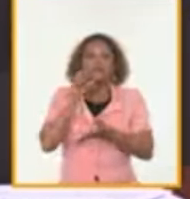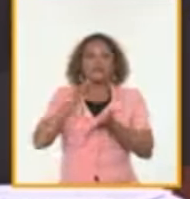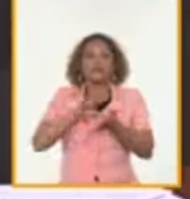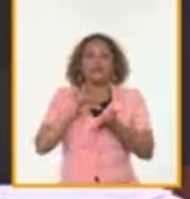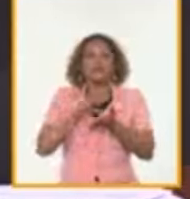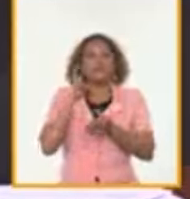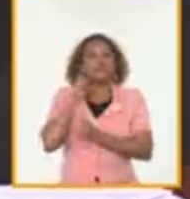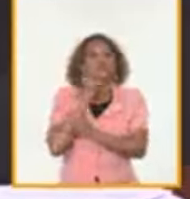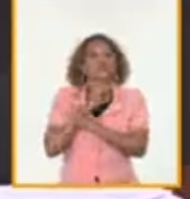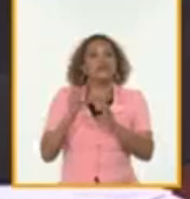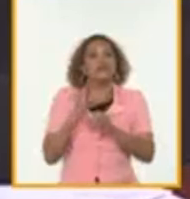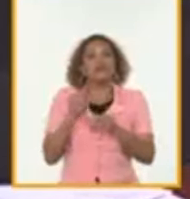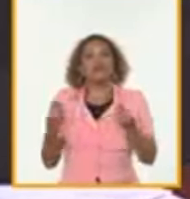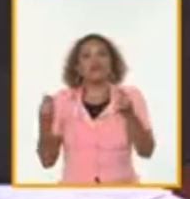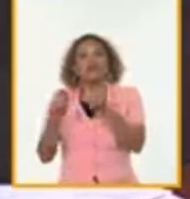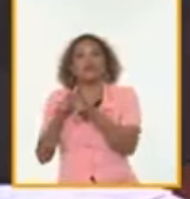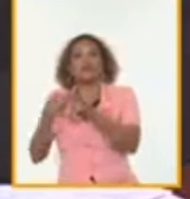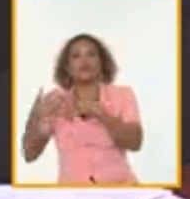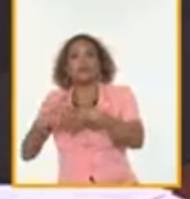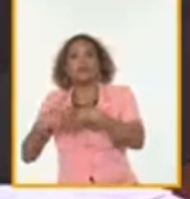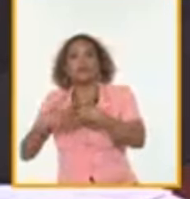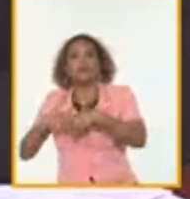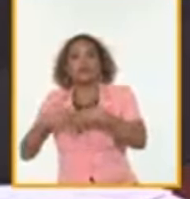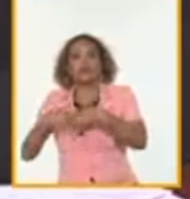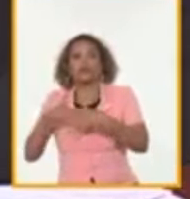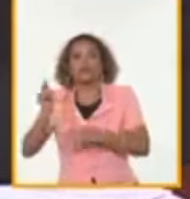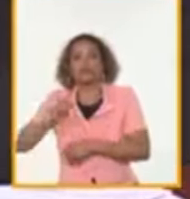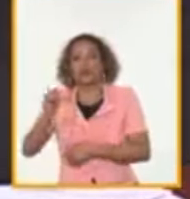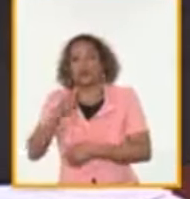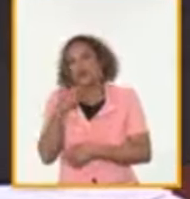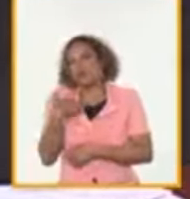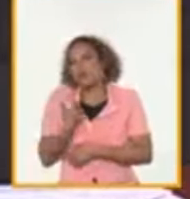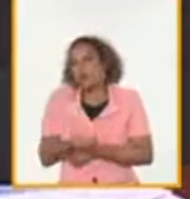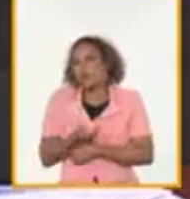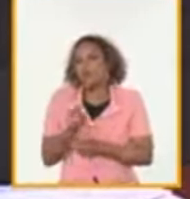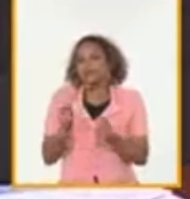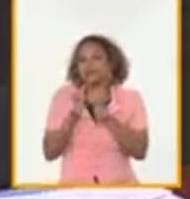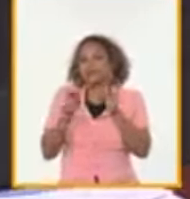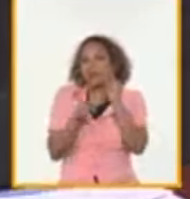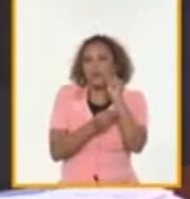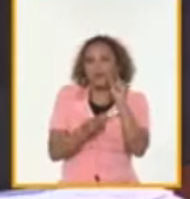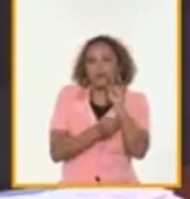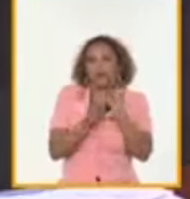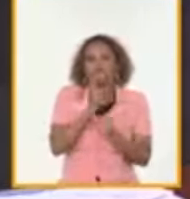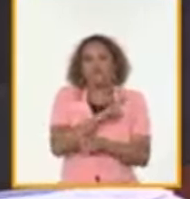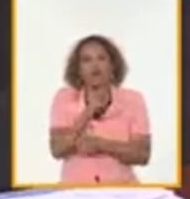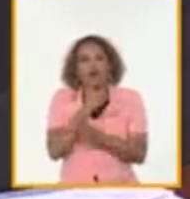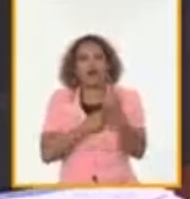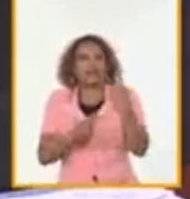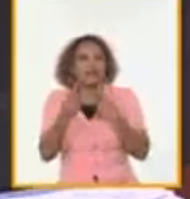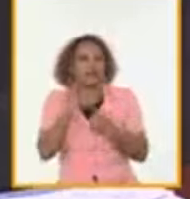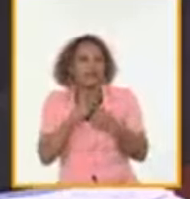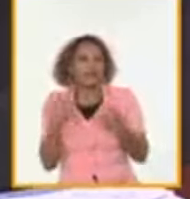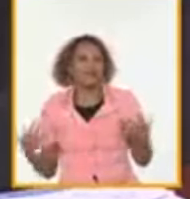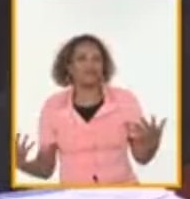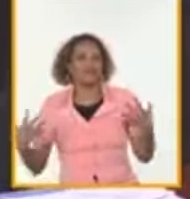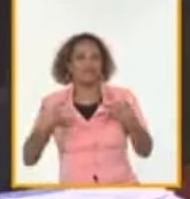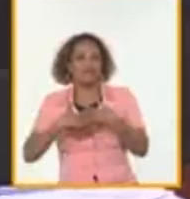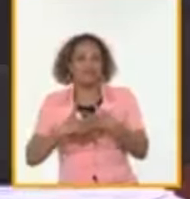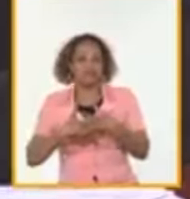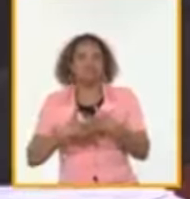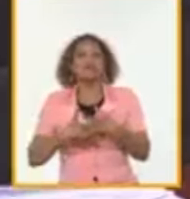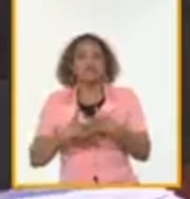científicos con los productores Cómo eso se está potenciando para buscar esas alternativas porque sí se ha demostrado que hay